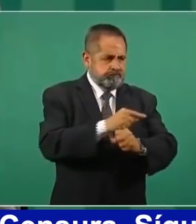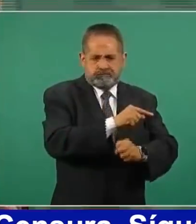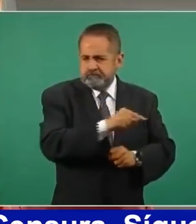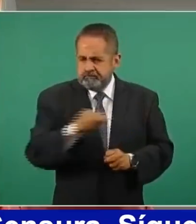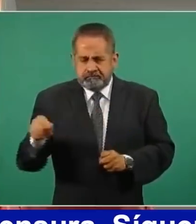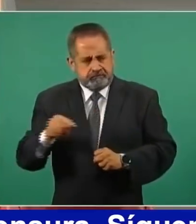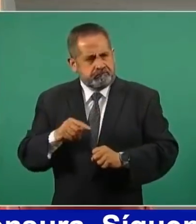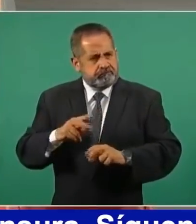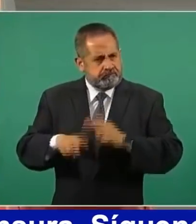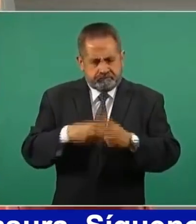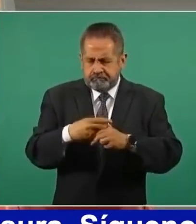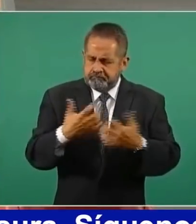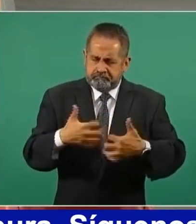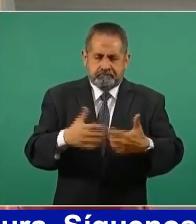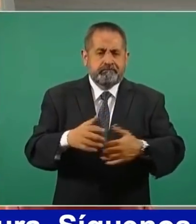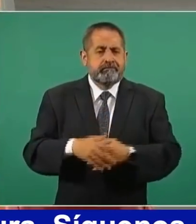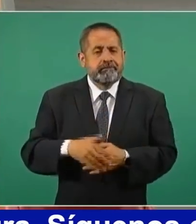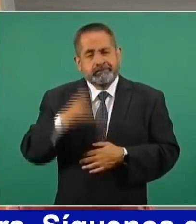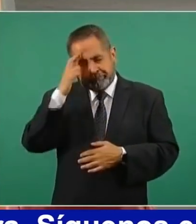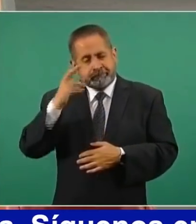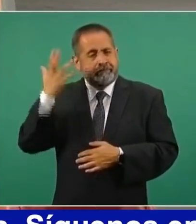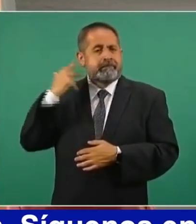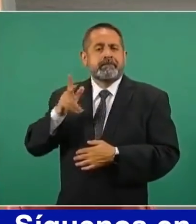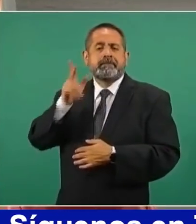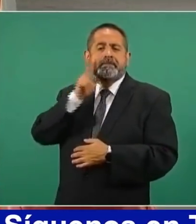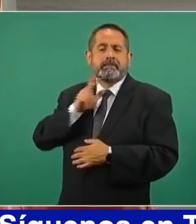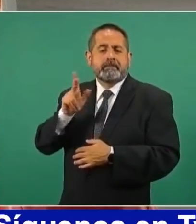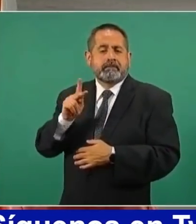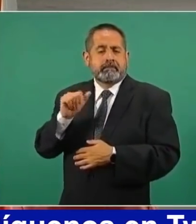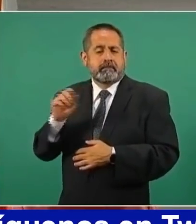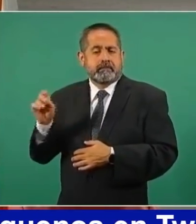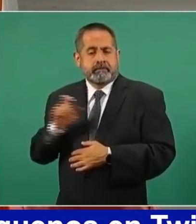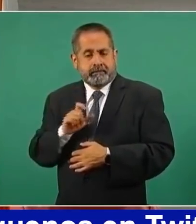Pemex heredada por todas estas plantas que